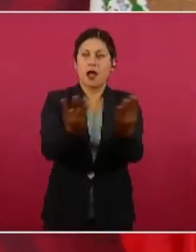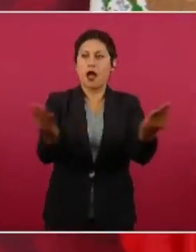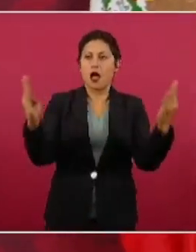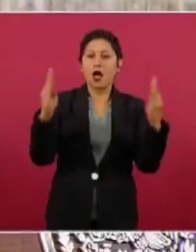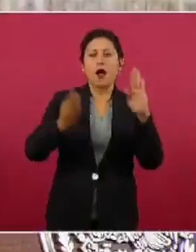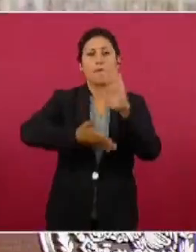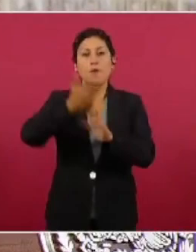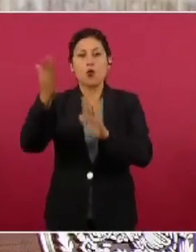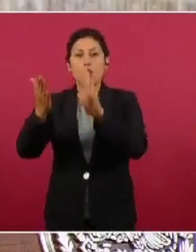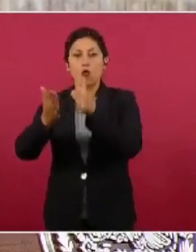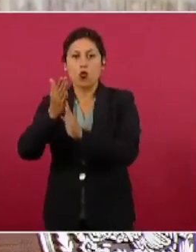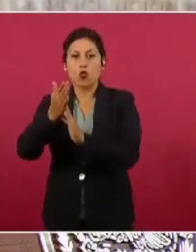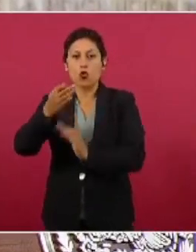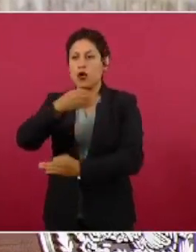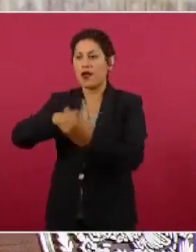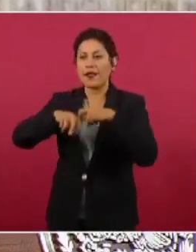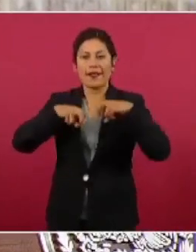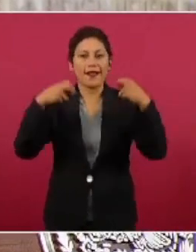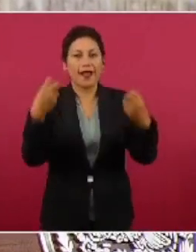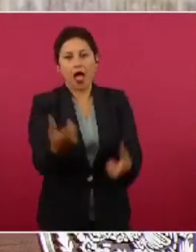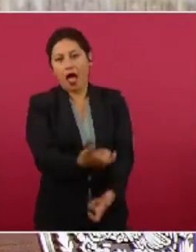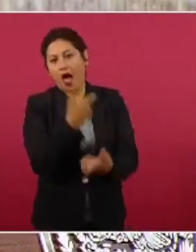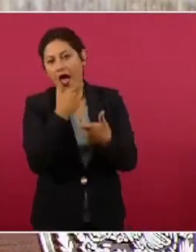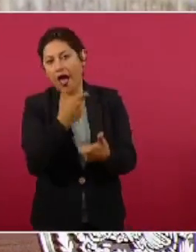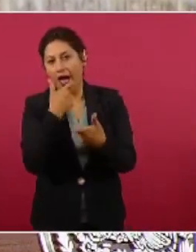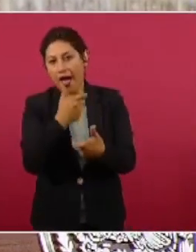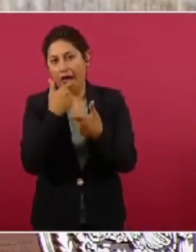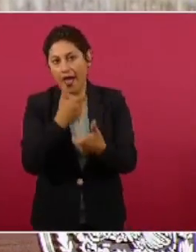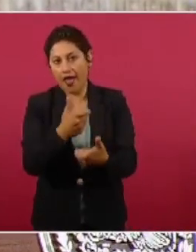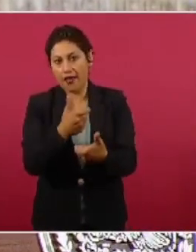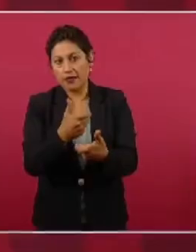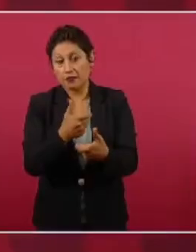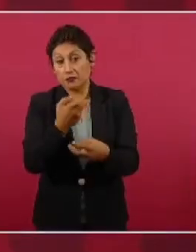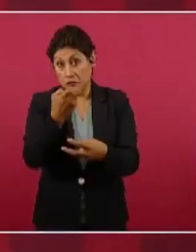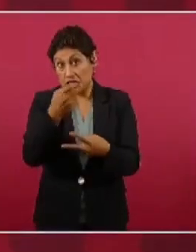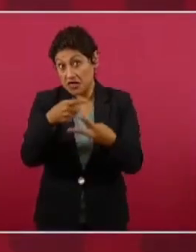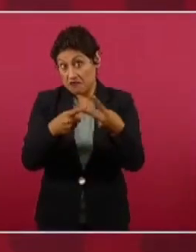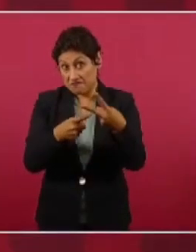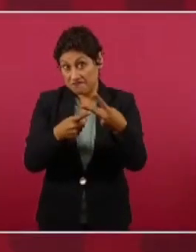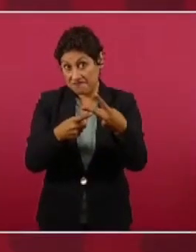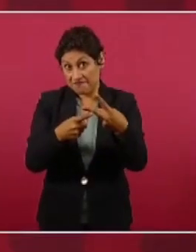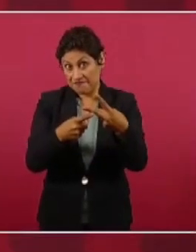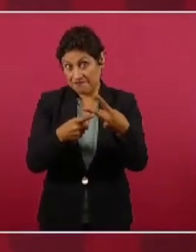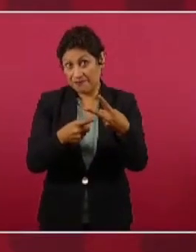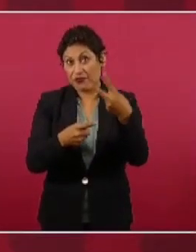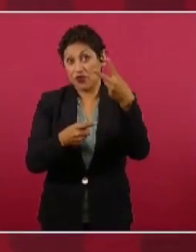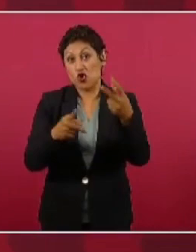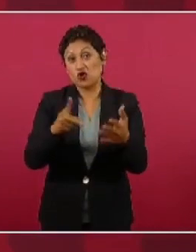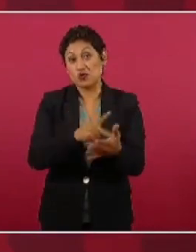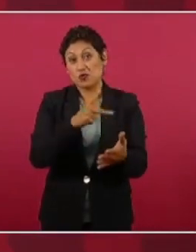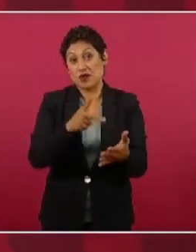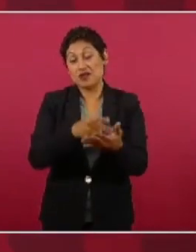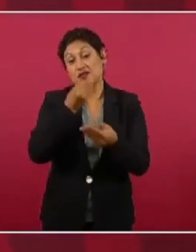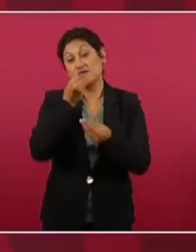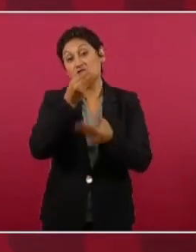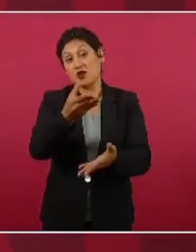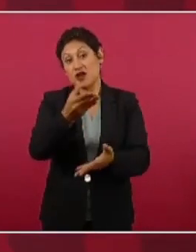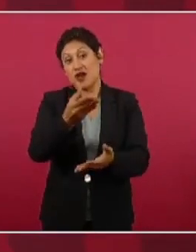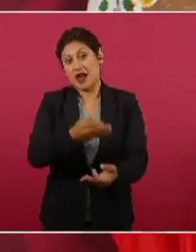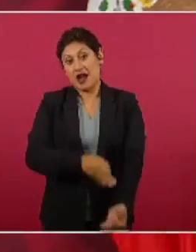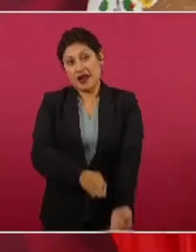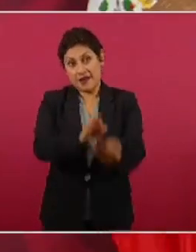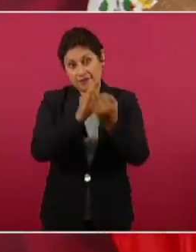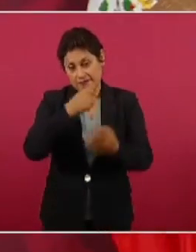Ya se ríen ya todos, ¿no? Pero además dos ocasiones. Bueno, cuando ya era